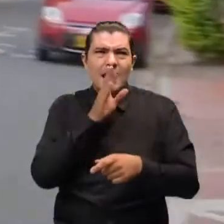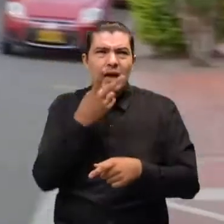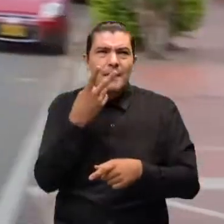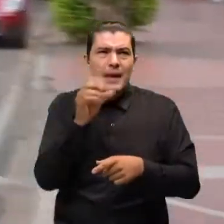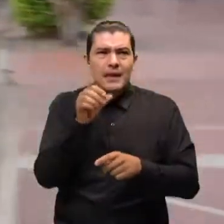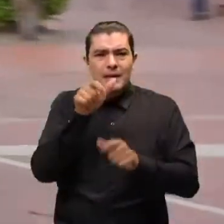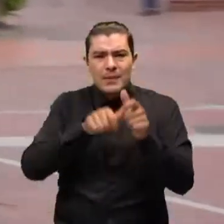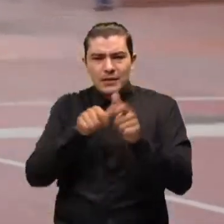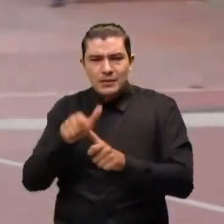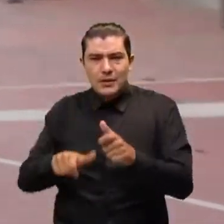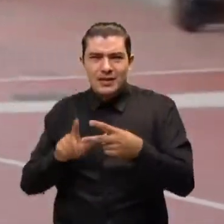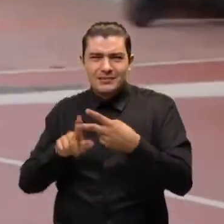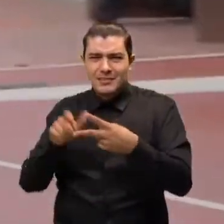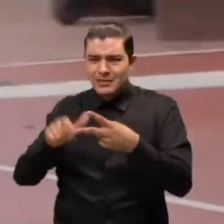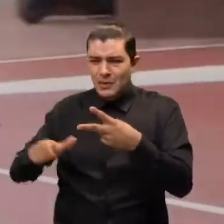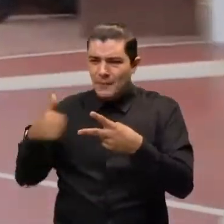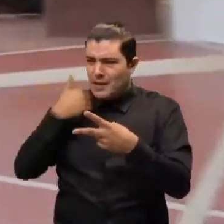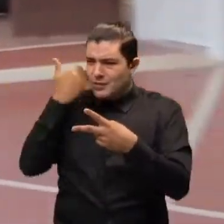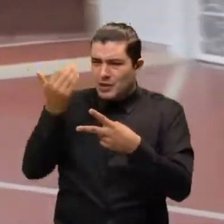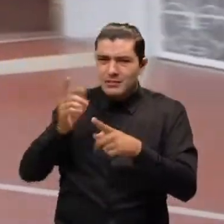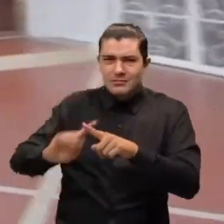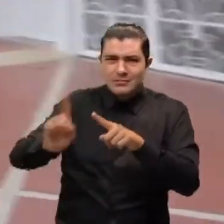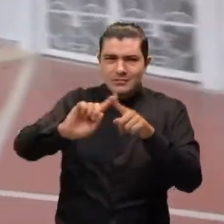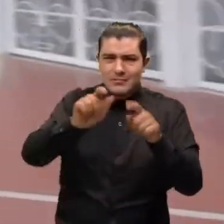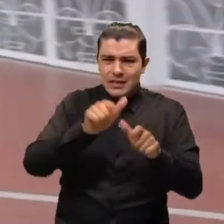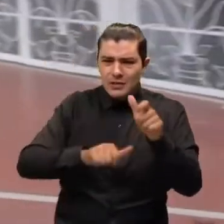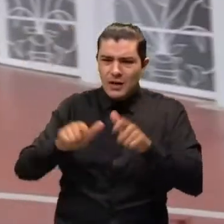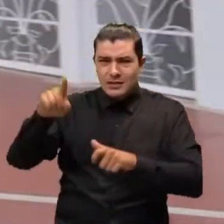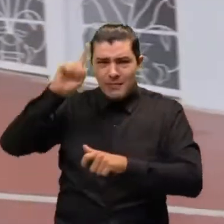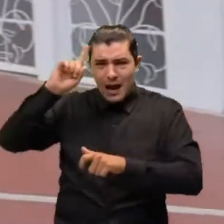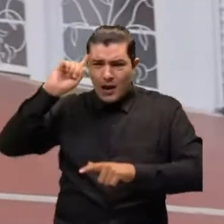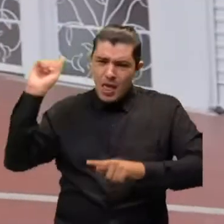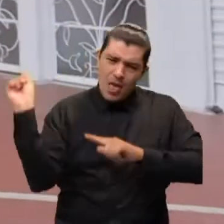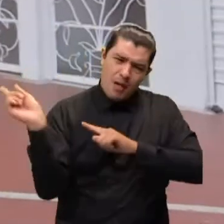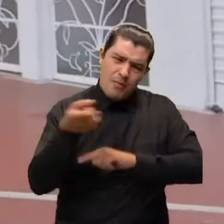entre muchachos y gente, todos con palos